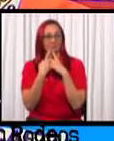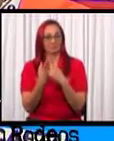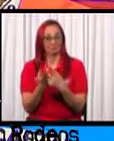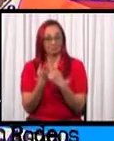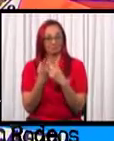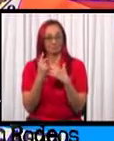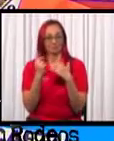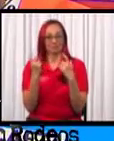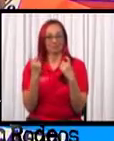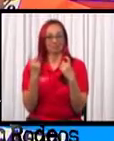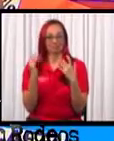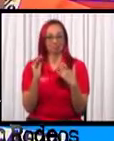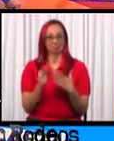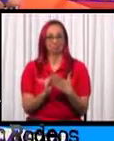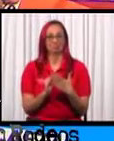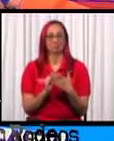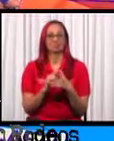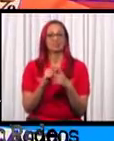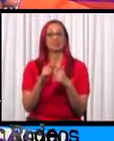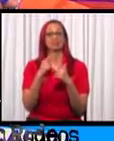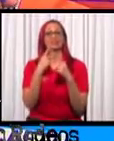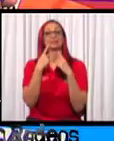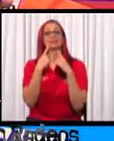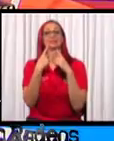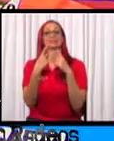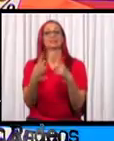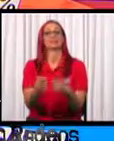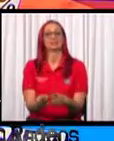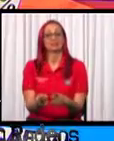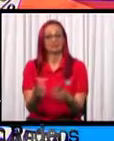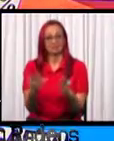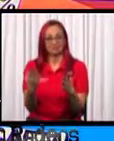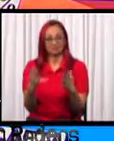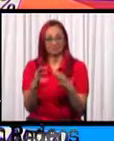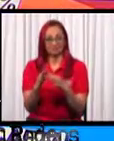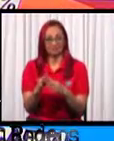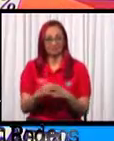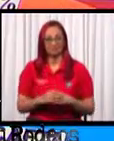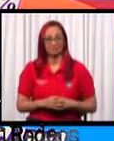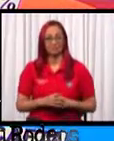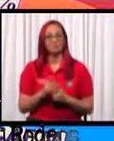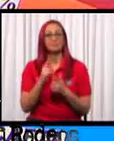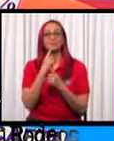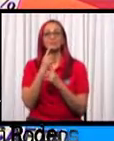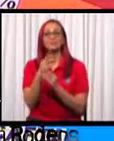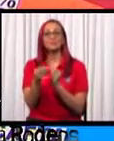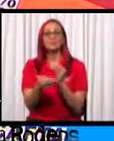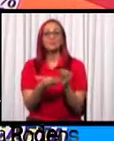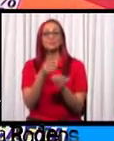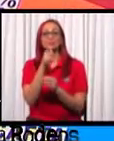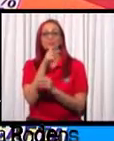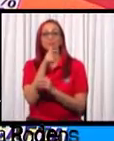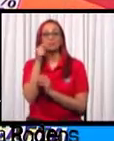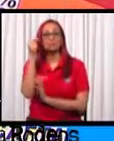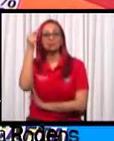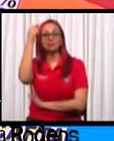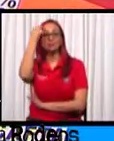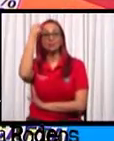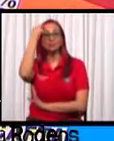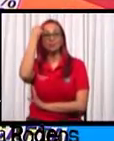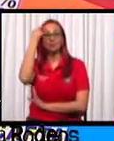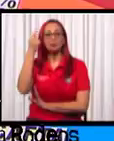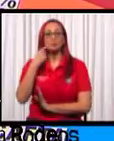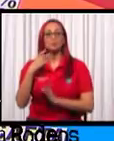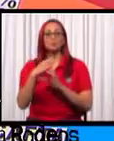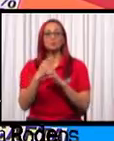desabastecimiento. Y esta declaratoria de desabastecimiento la realiza el Estado, y la realiza el Estado a